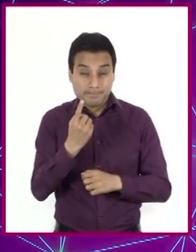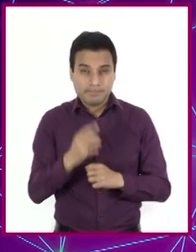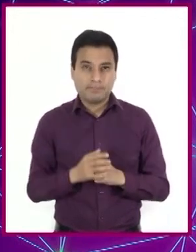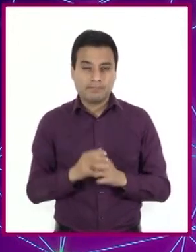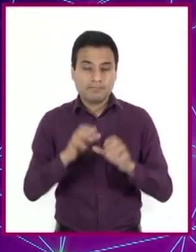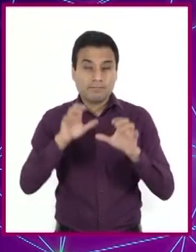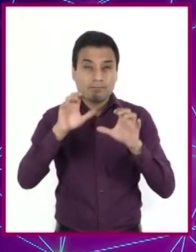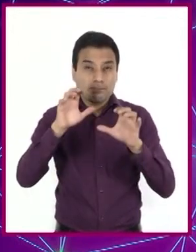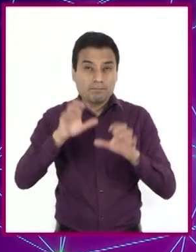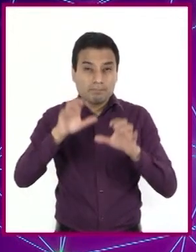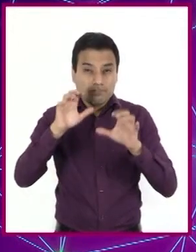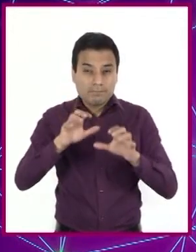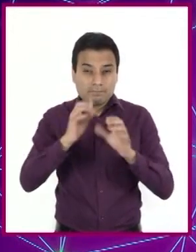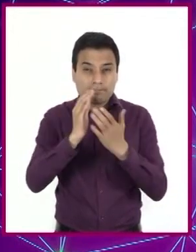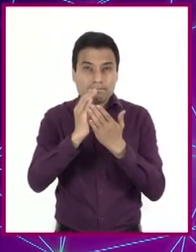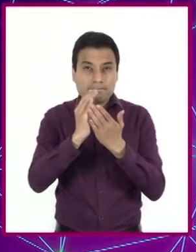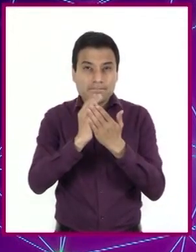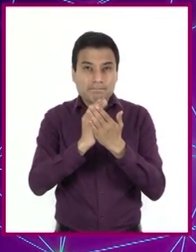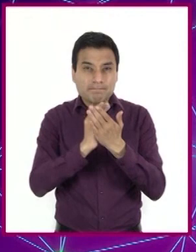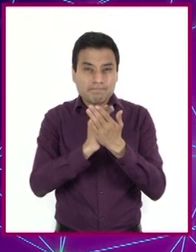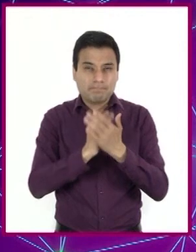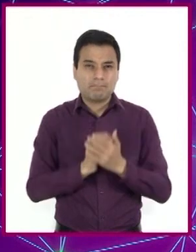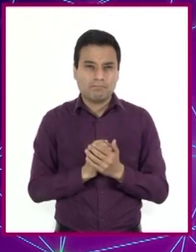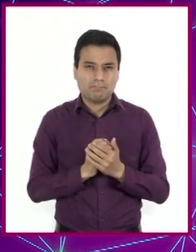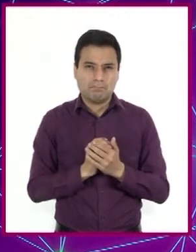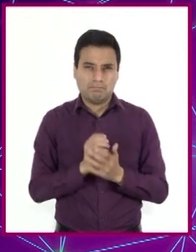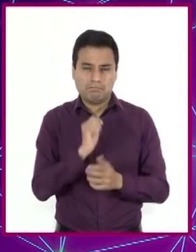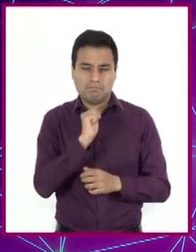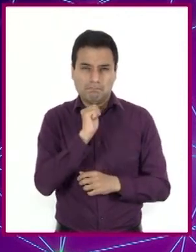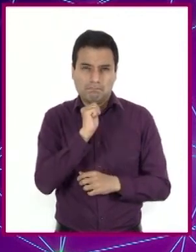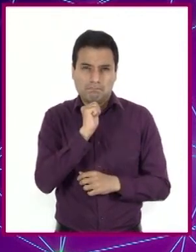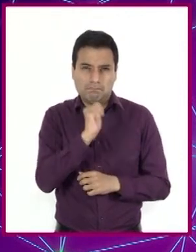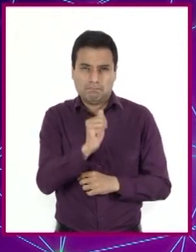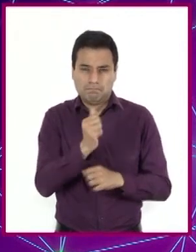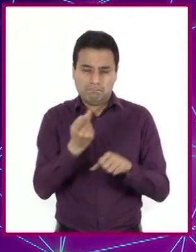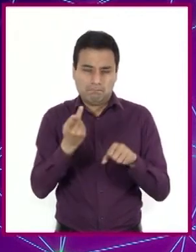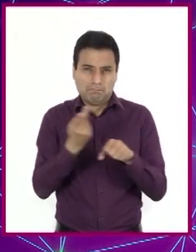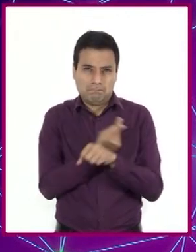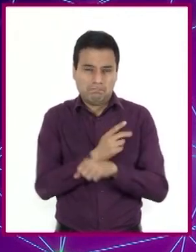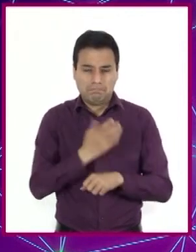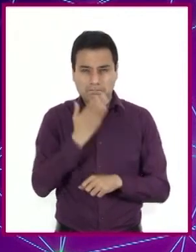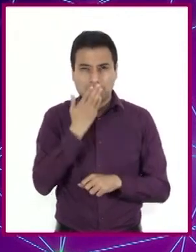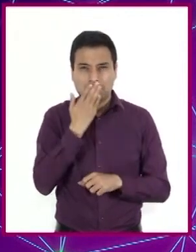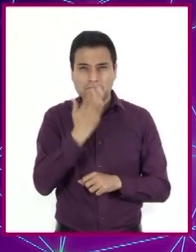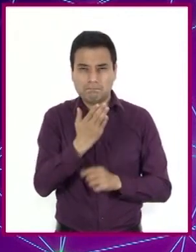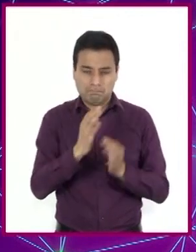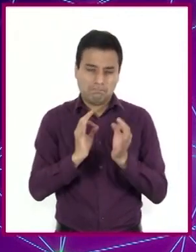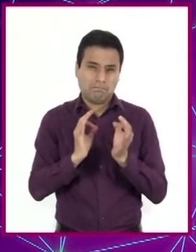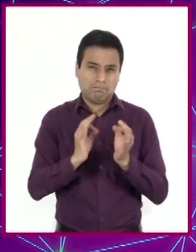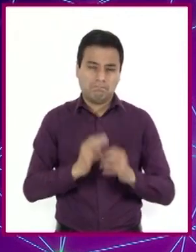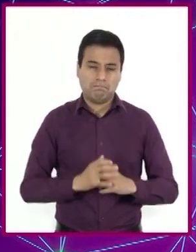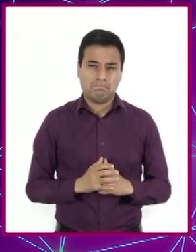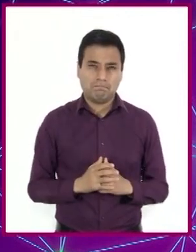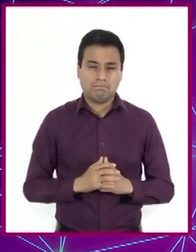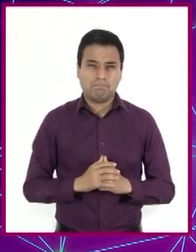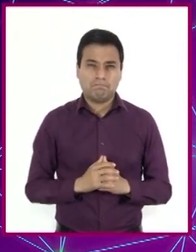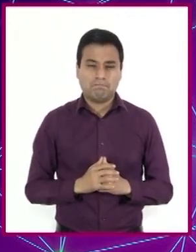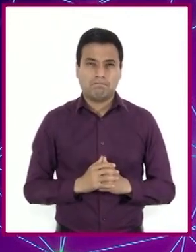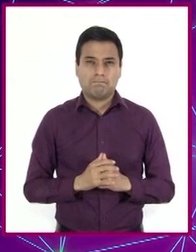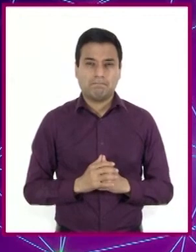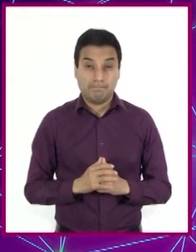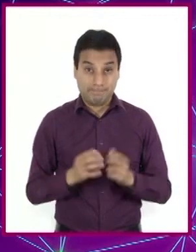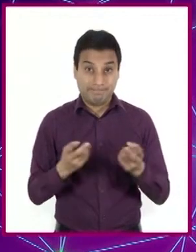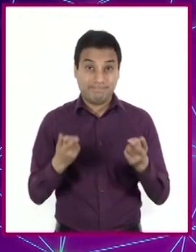disminución en la cantidad de agua pluvial no afecta mucho al proceso final en la agricultura de temporal. Por el